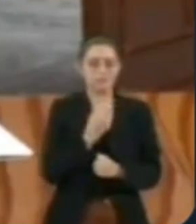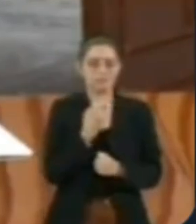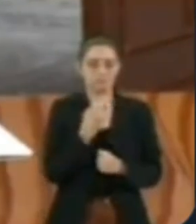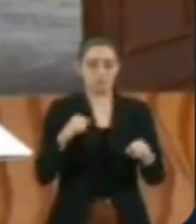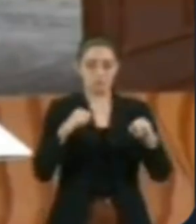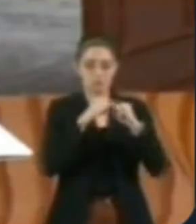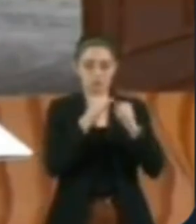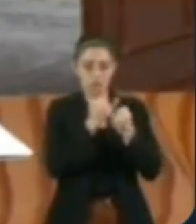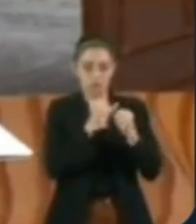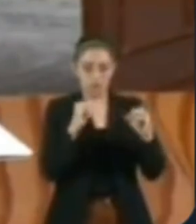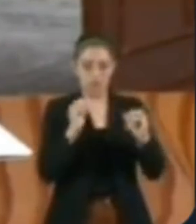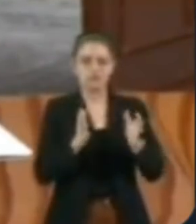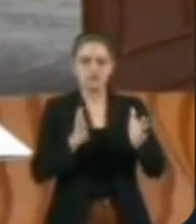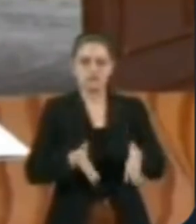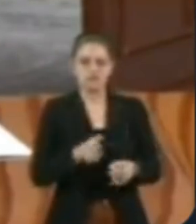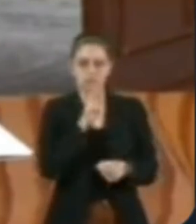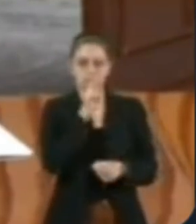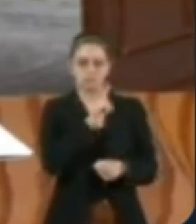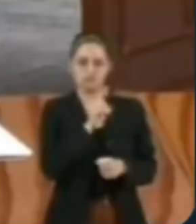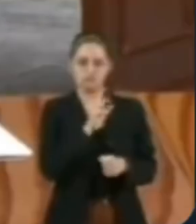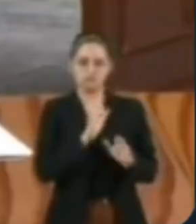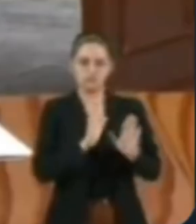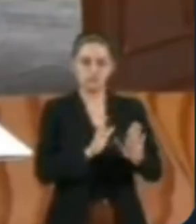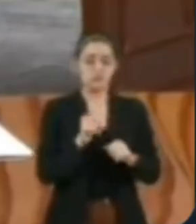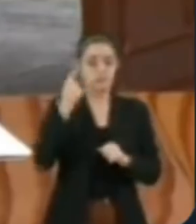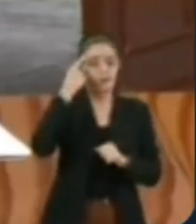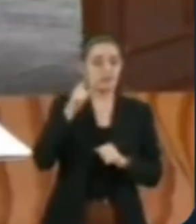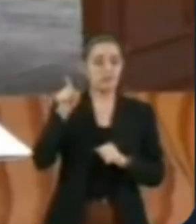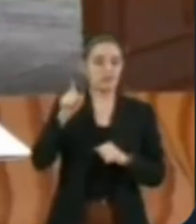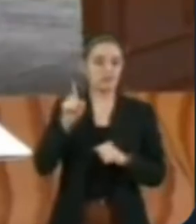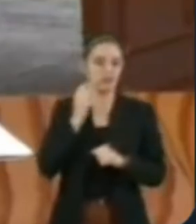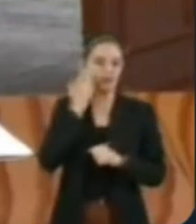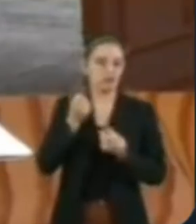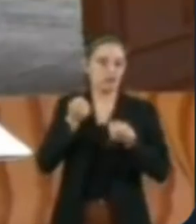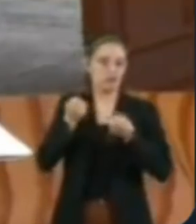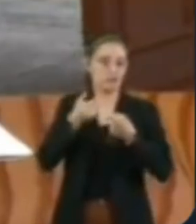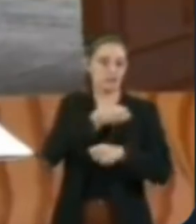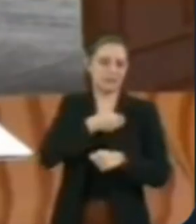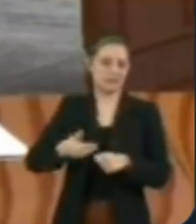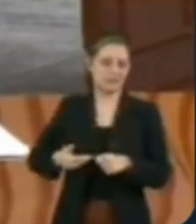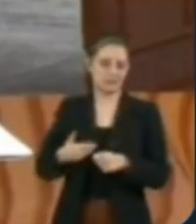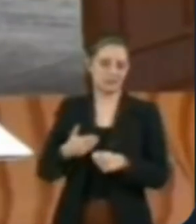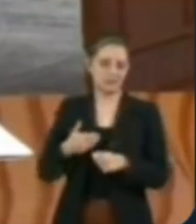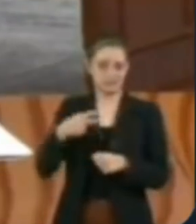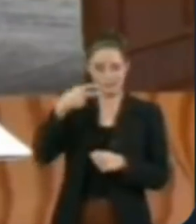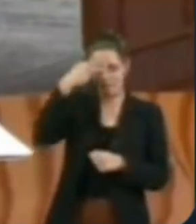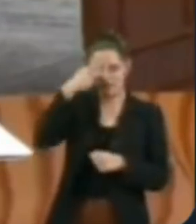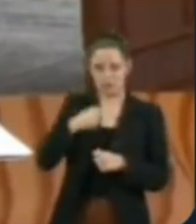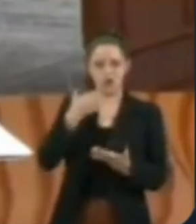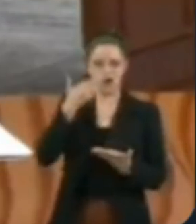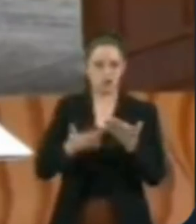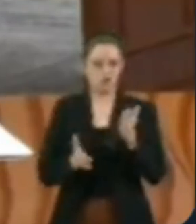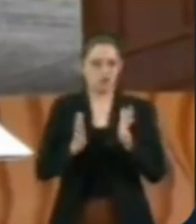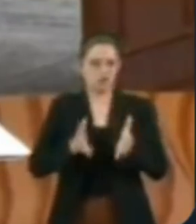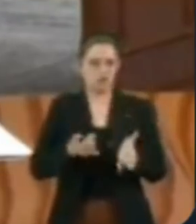órgano autónomo para controlar al presidente de México con un decreto legal